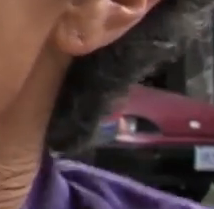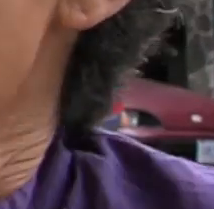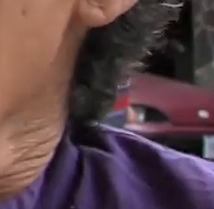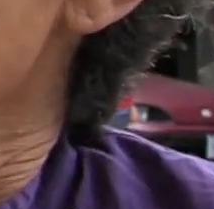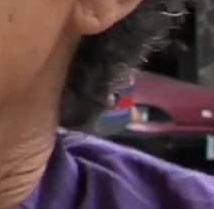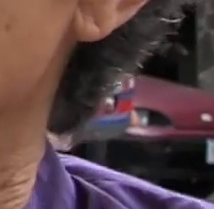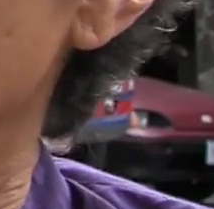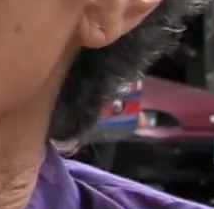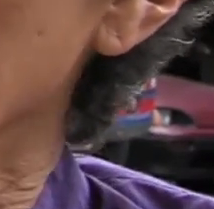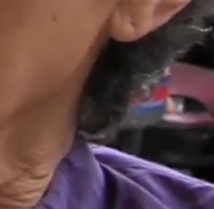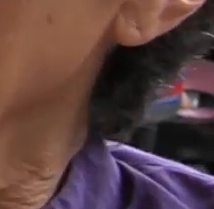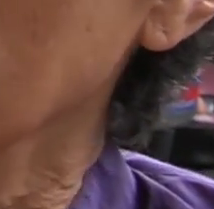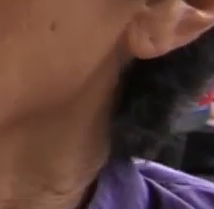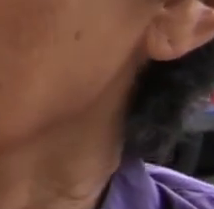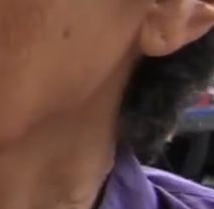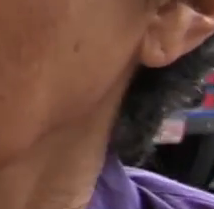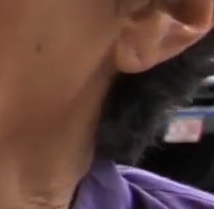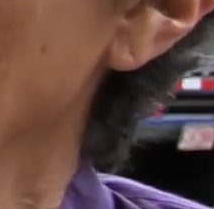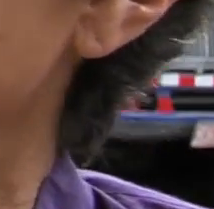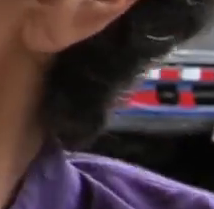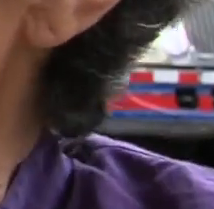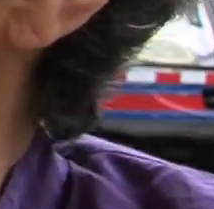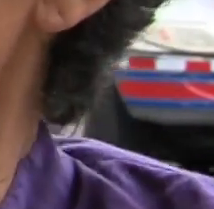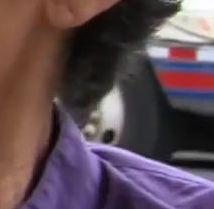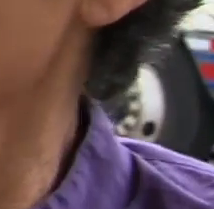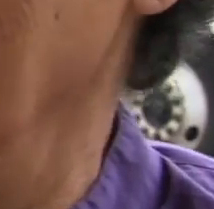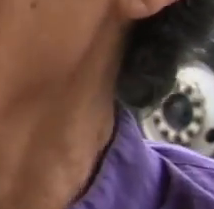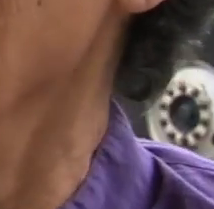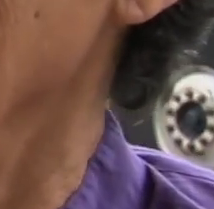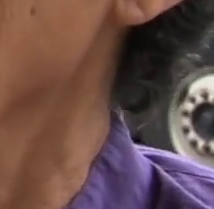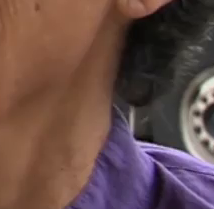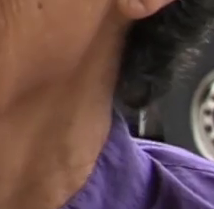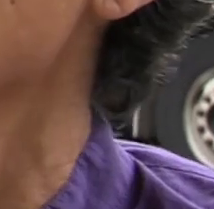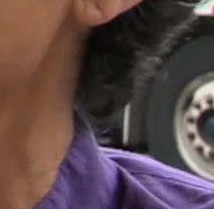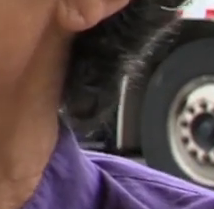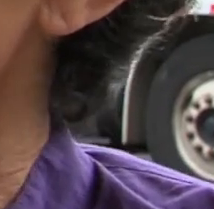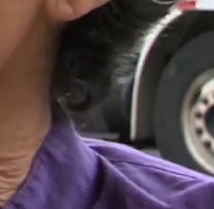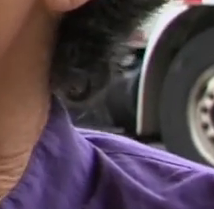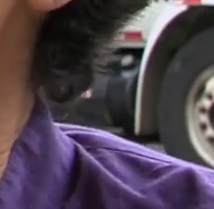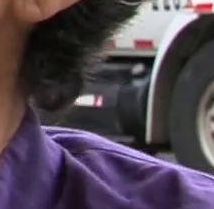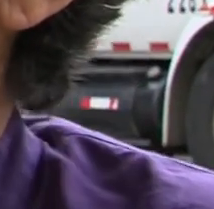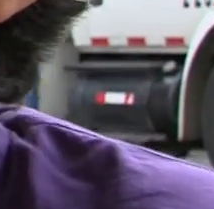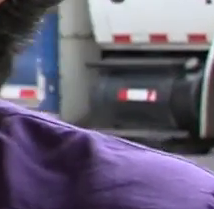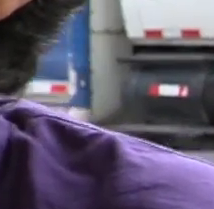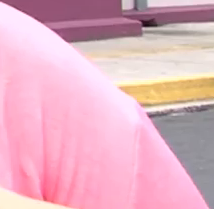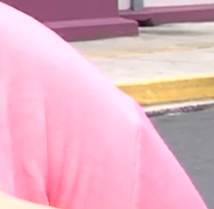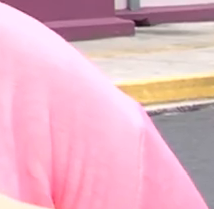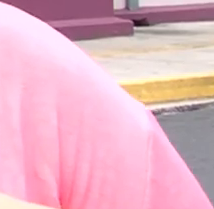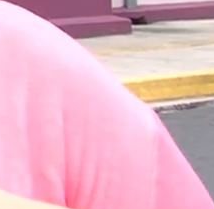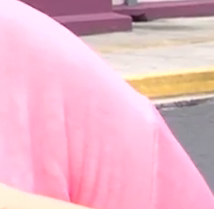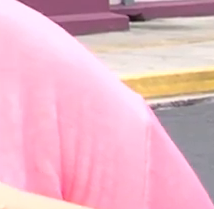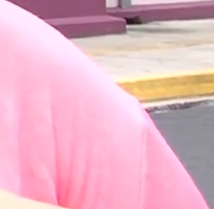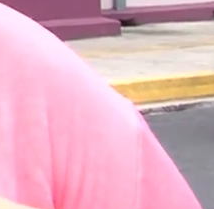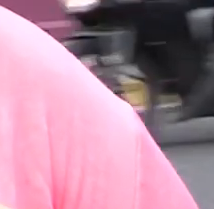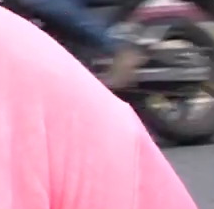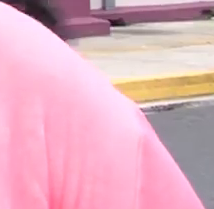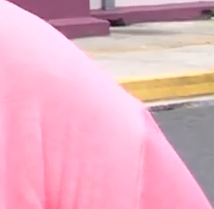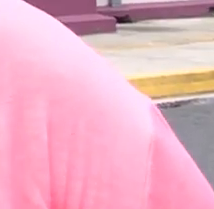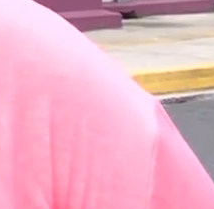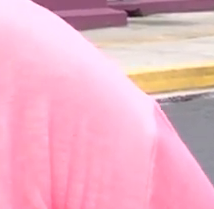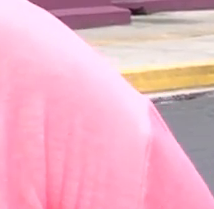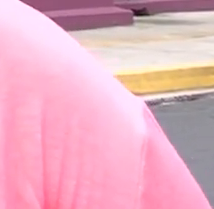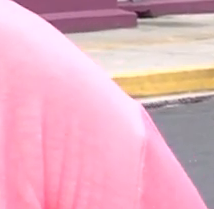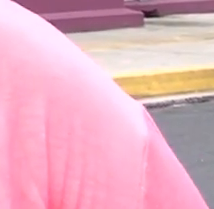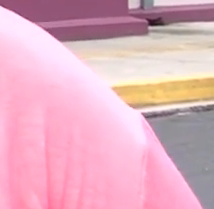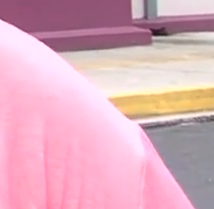y desarrollar su embarazo poner muy bien me parece que es correcto y no se me parece que